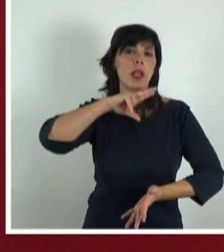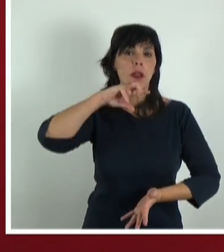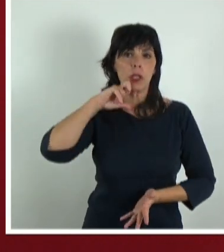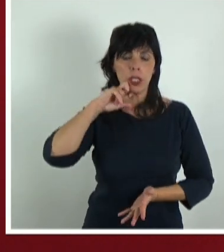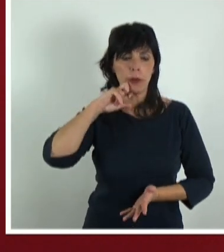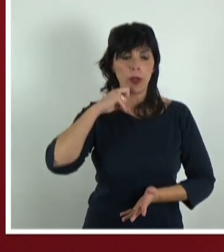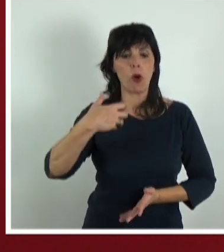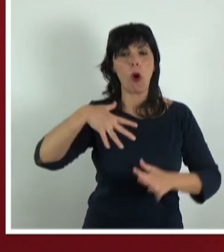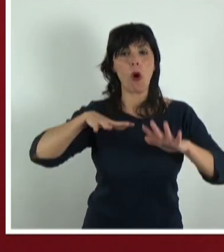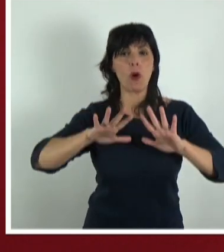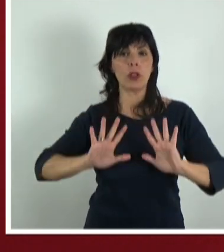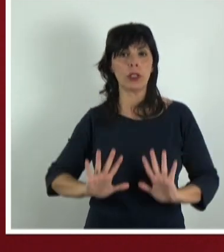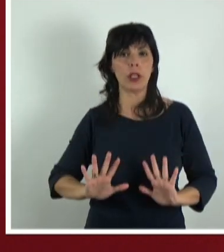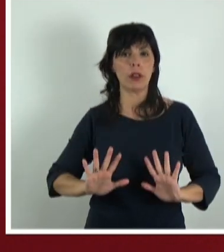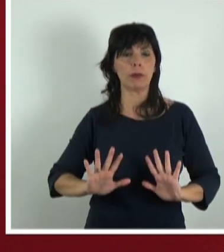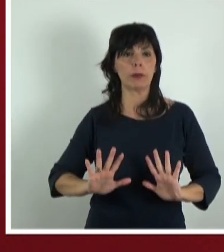capítulo 10,